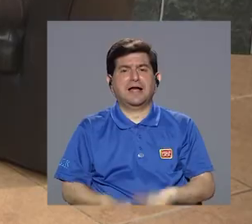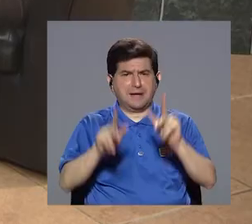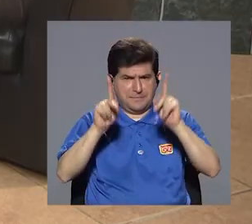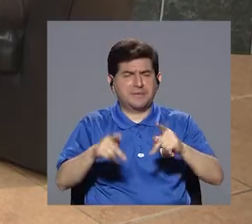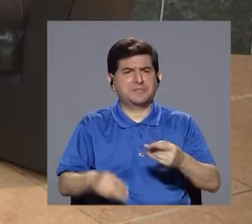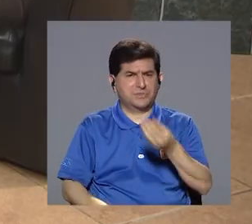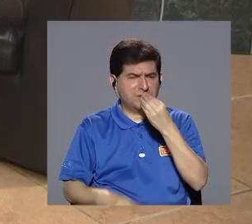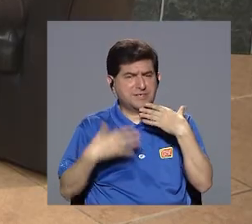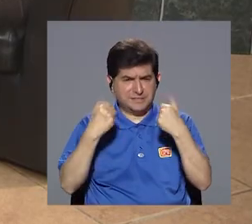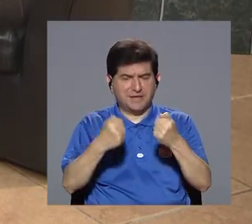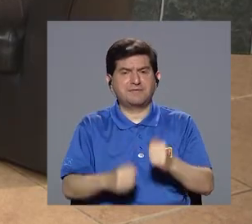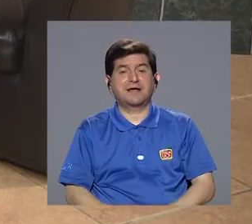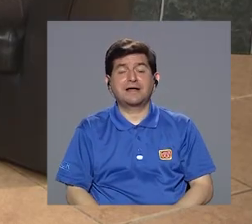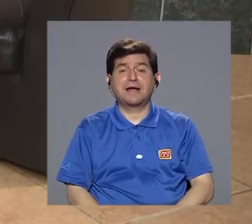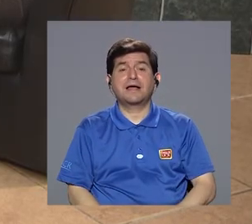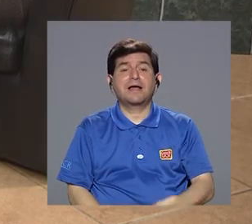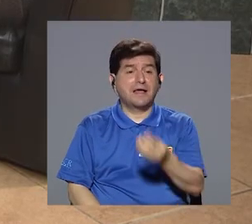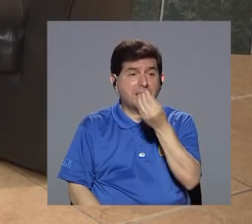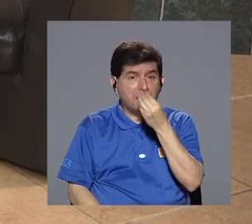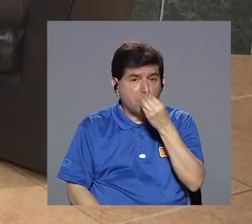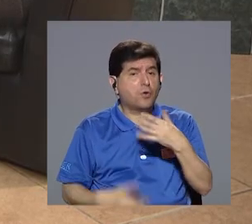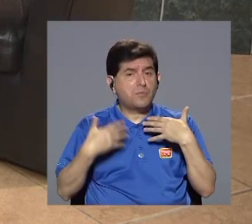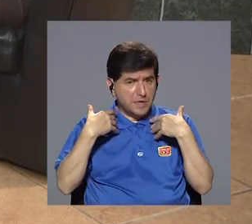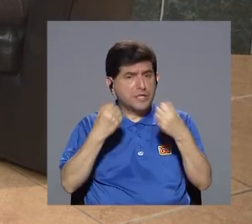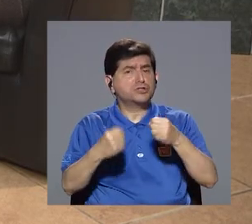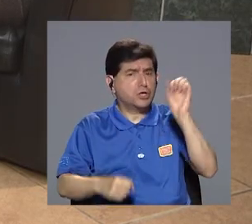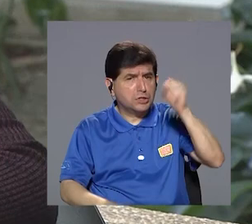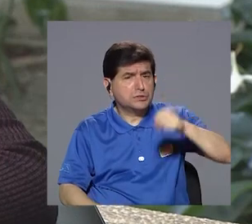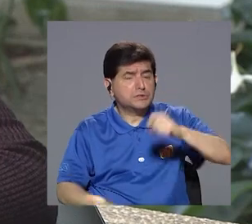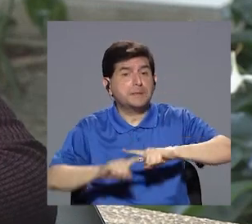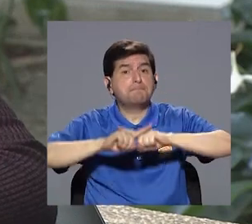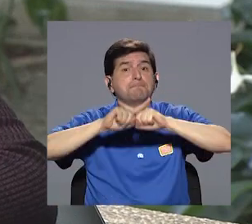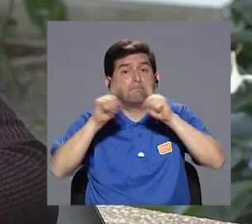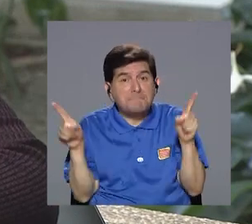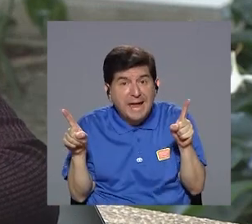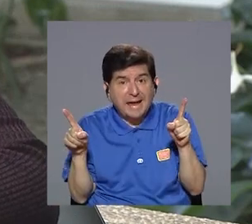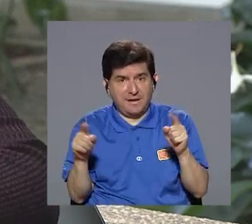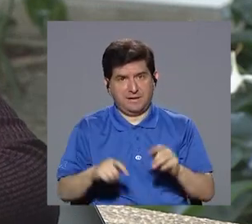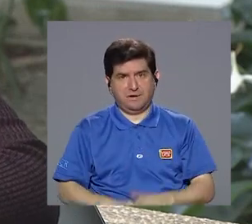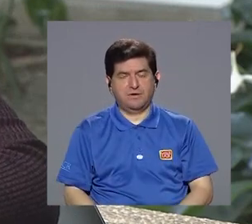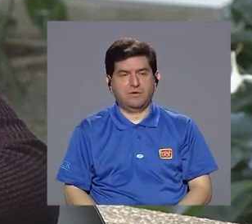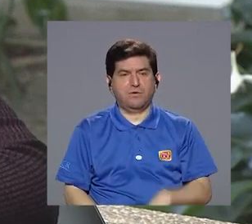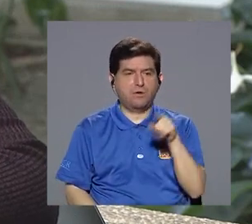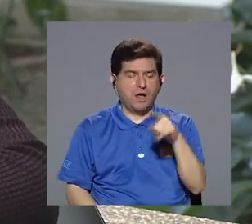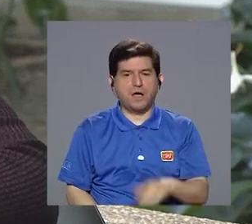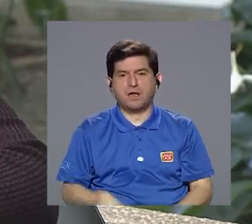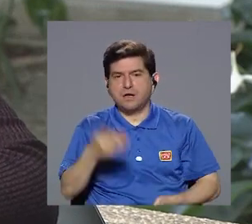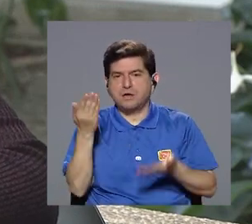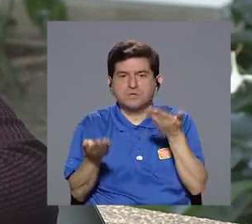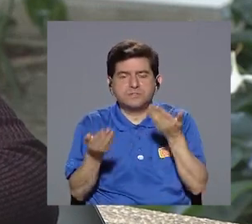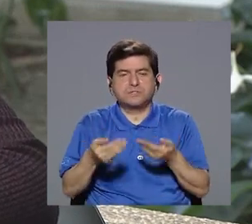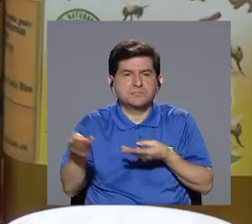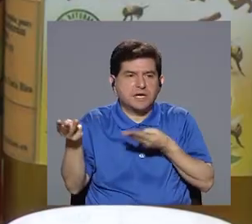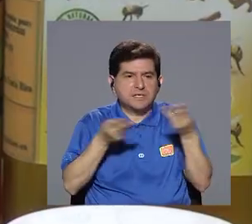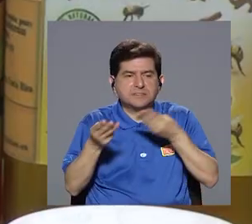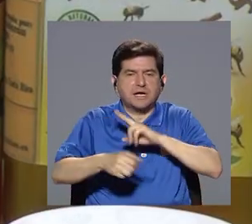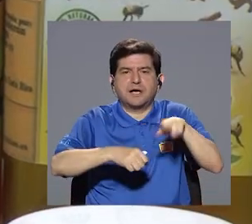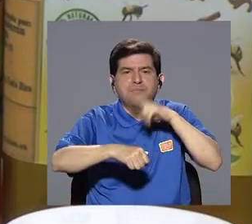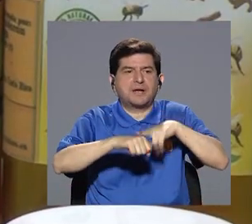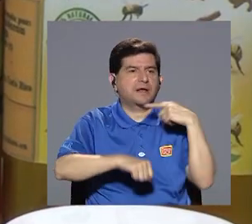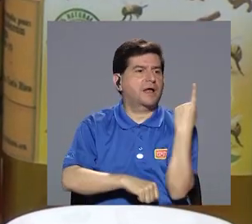es saludable. Lo que buscan es la comida que es totalmente saludable. Okay. Pero entonces lo que te digo, recurren a mercados